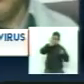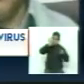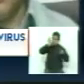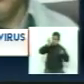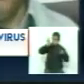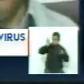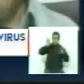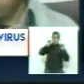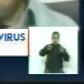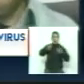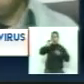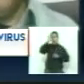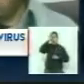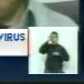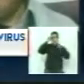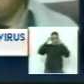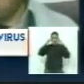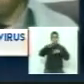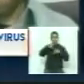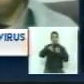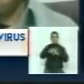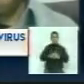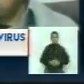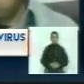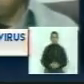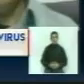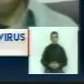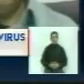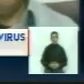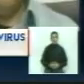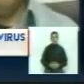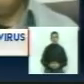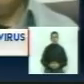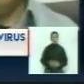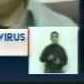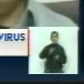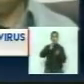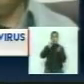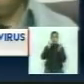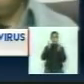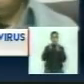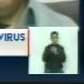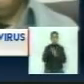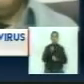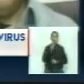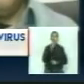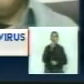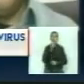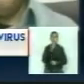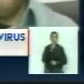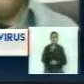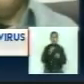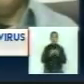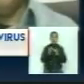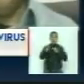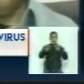sistema sanitario atender a todos. Entonces, cambiamos de semáforo, advertimos a la